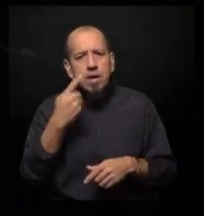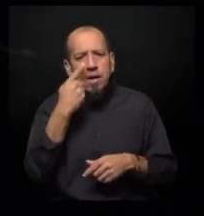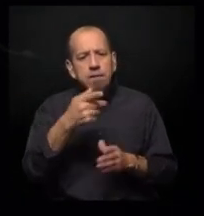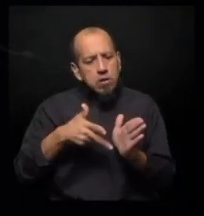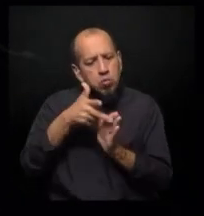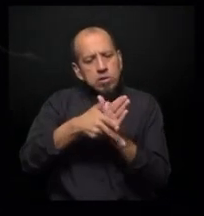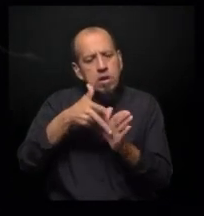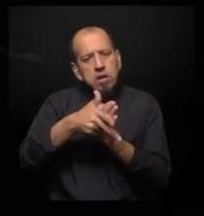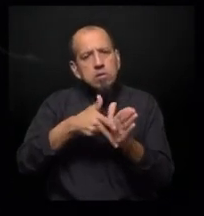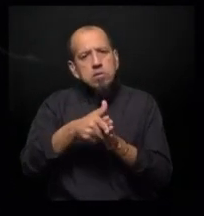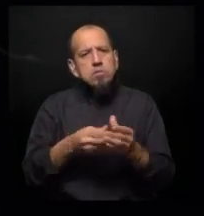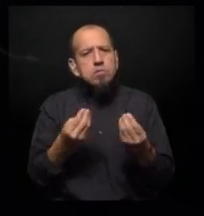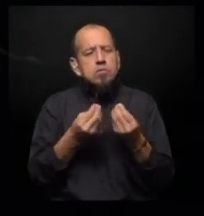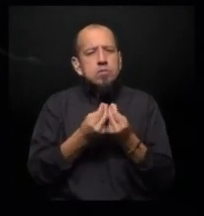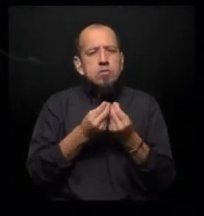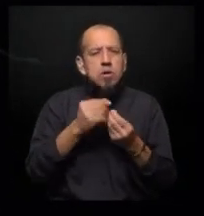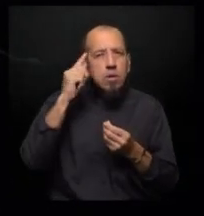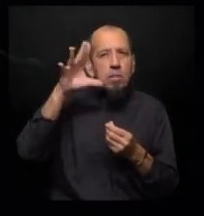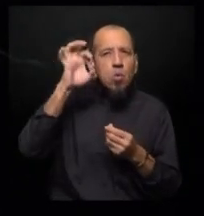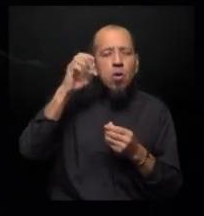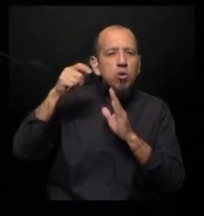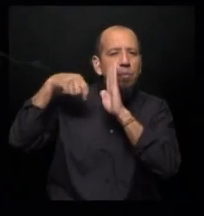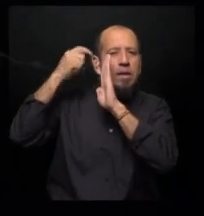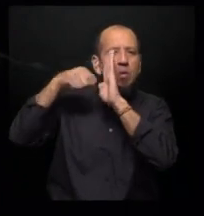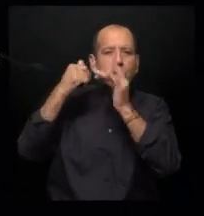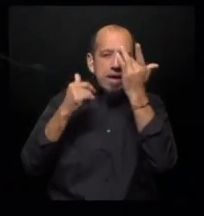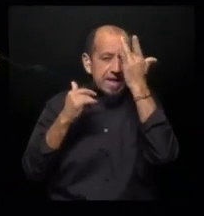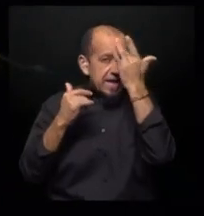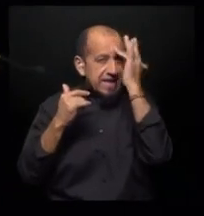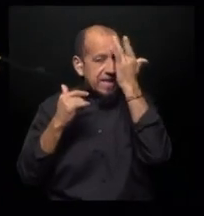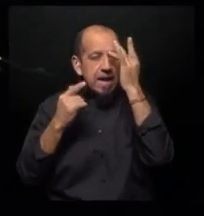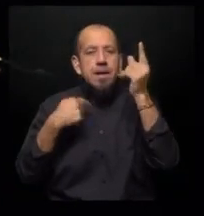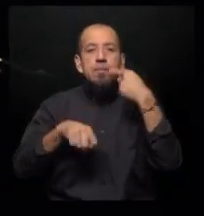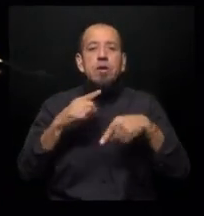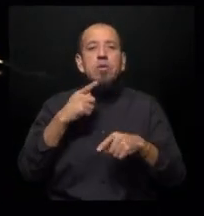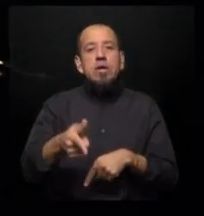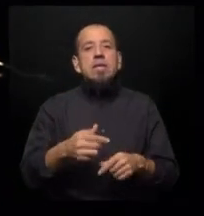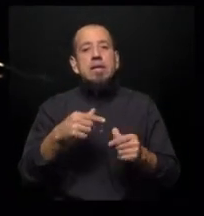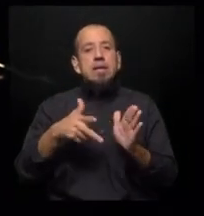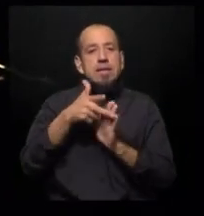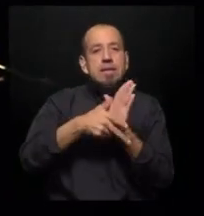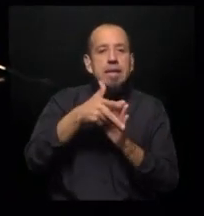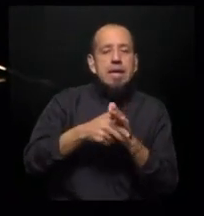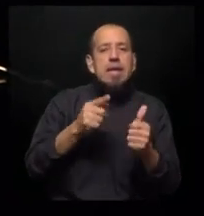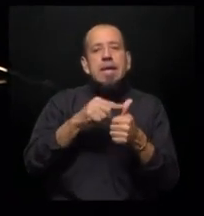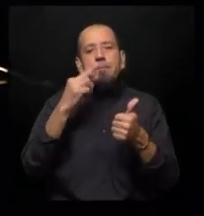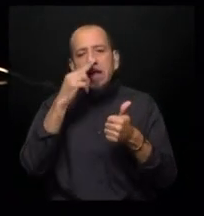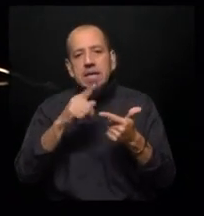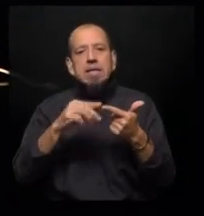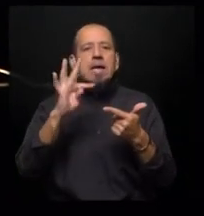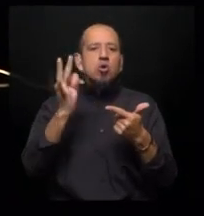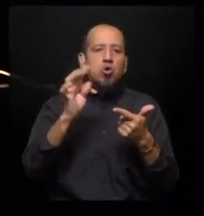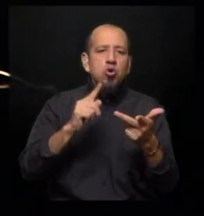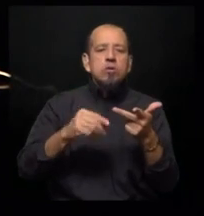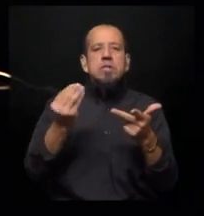tren así me recuerda una película de La india pero este tren viene de la plata tolosa City Bell verasategui